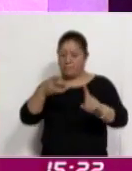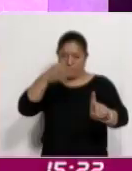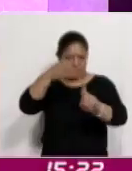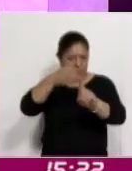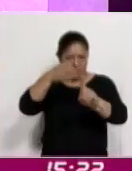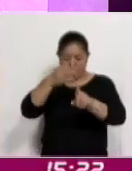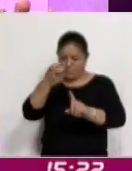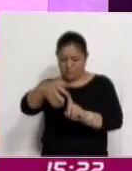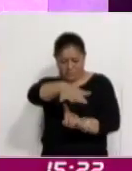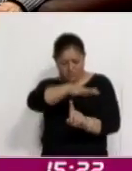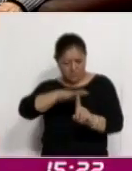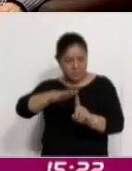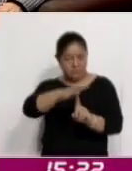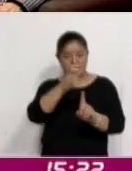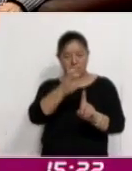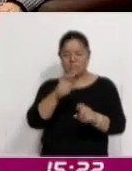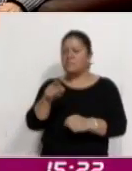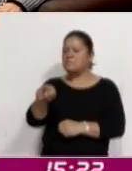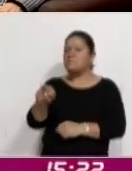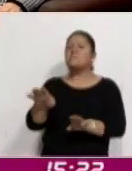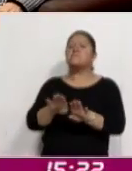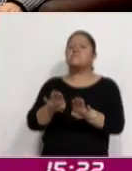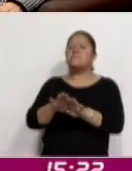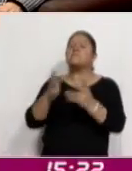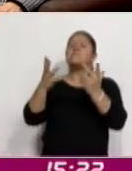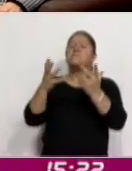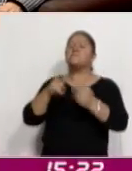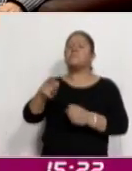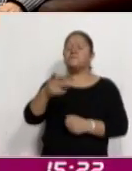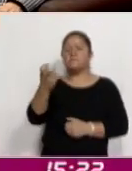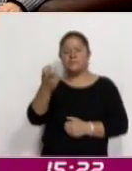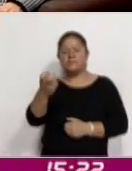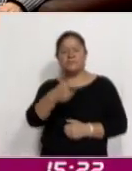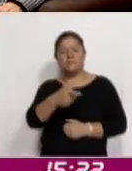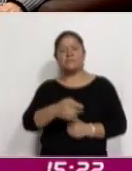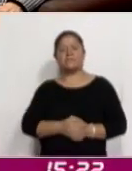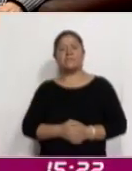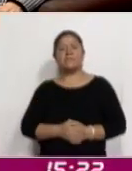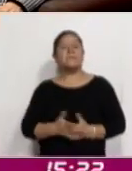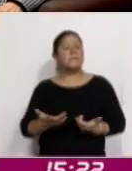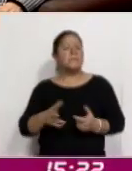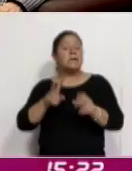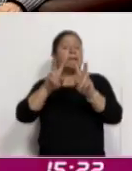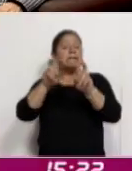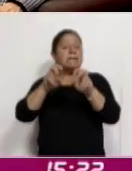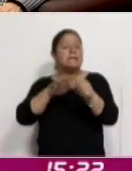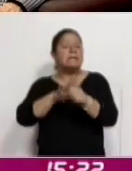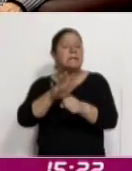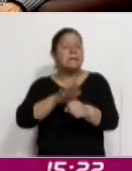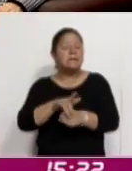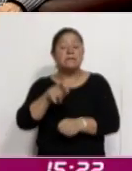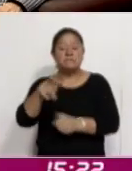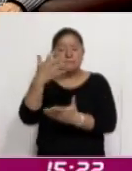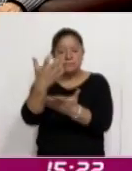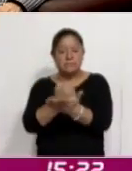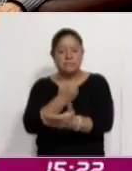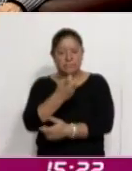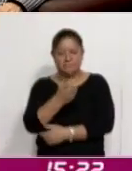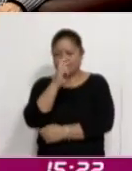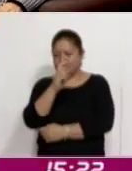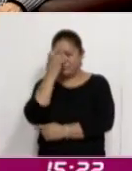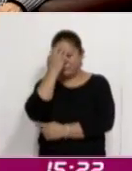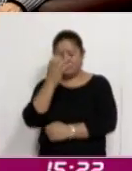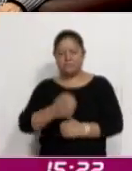en ese contexto. ¿Cómo ustedes desarrollaron esta herramienta y cuál fue la temática por la que se hicieron acreedores a este